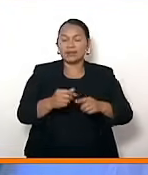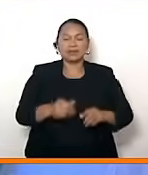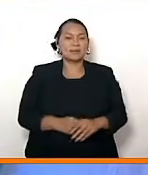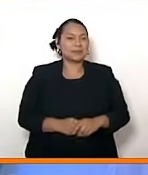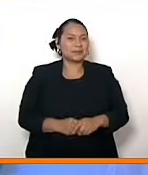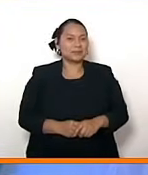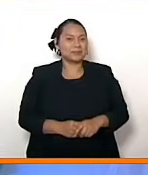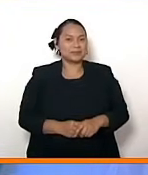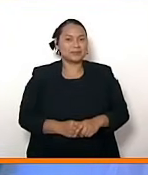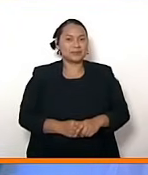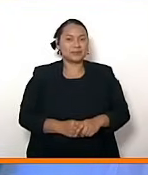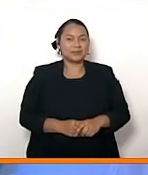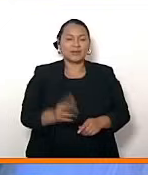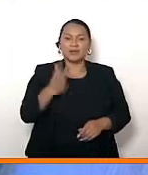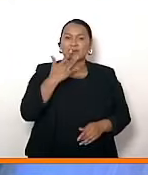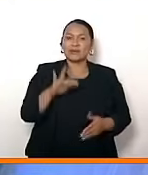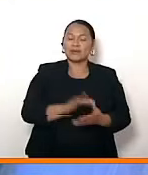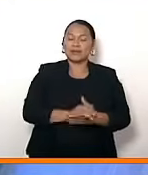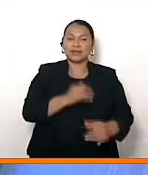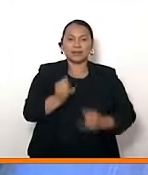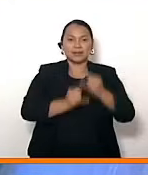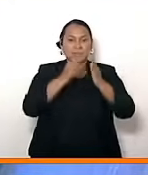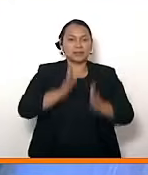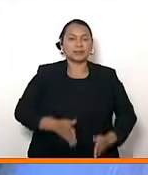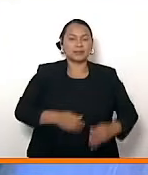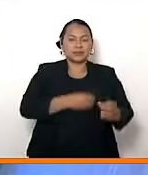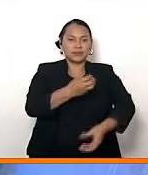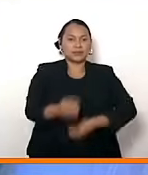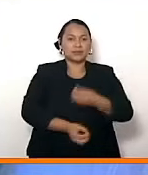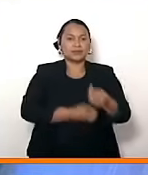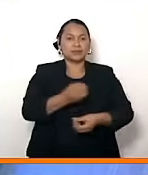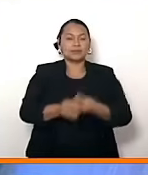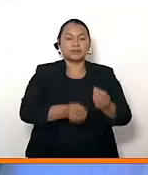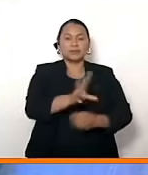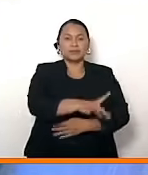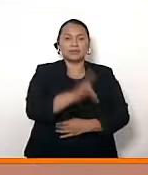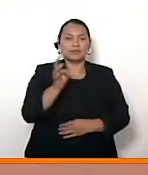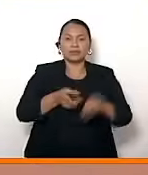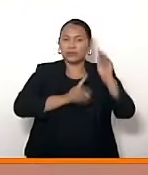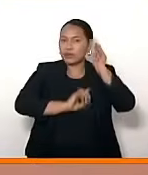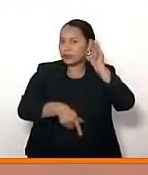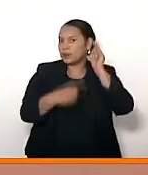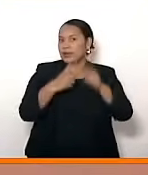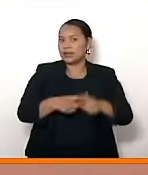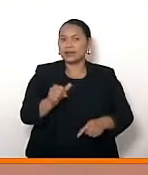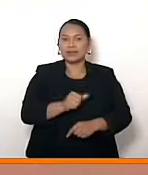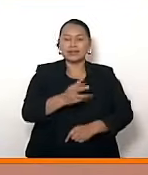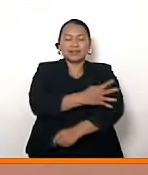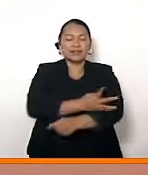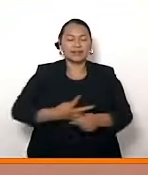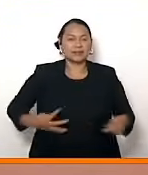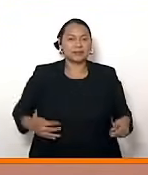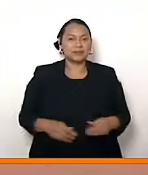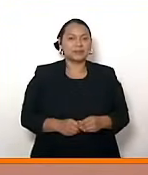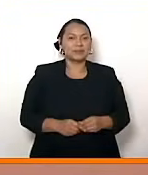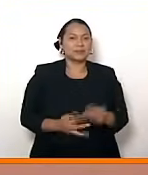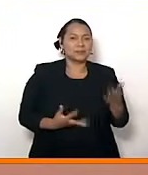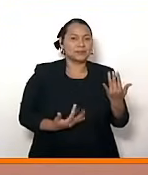tu premio. Muchísima suerte, querido jugador, porque la esfera favorecida para MultiX en esta tarde